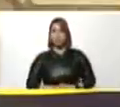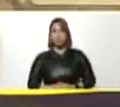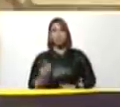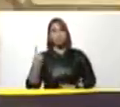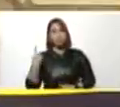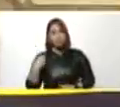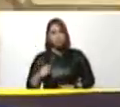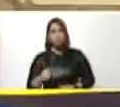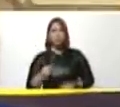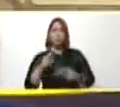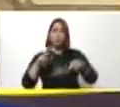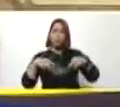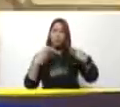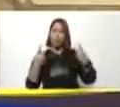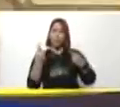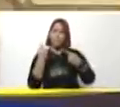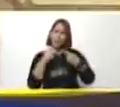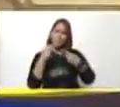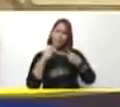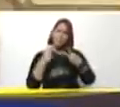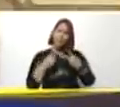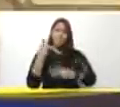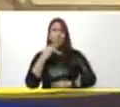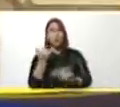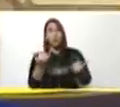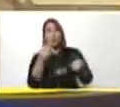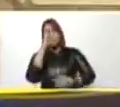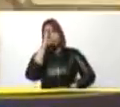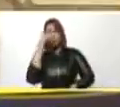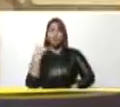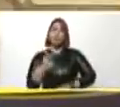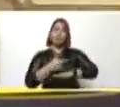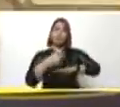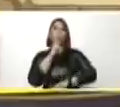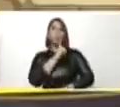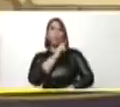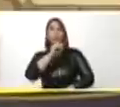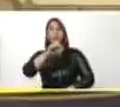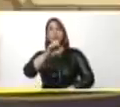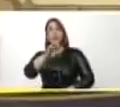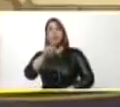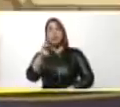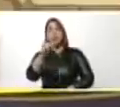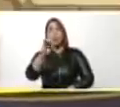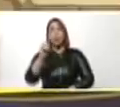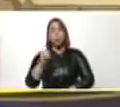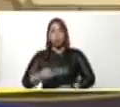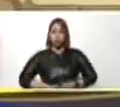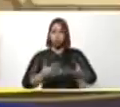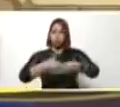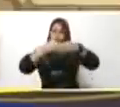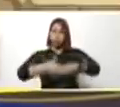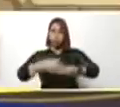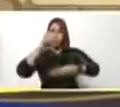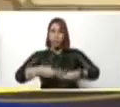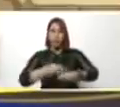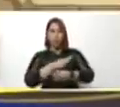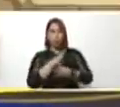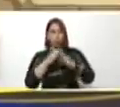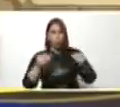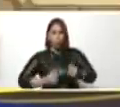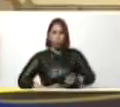nuevas circunstancias, pero por ahora, Barinas tiene un gobernador, se llama Sergio Garrido, le he dado la mano y le he dado todo mi